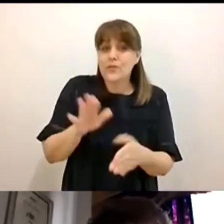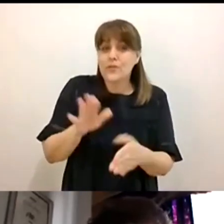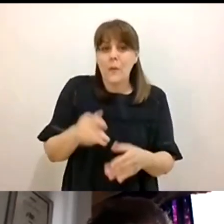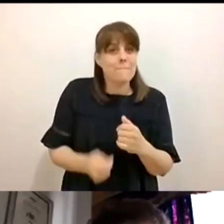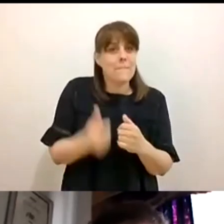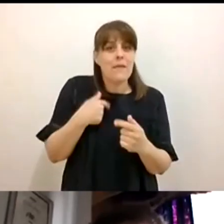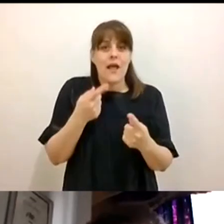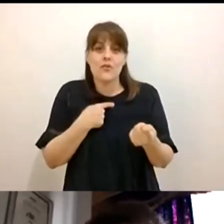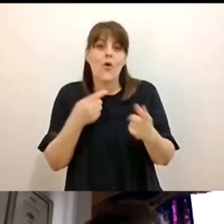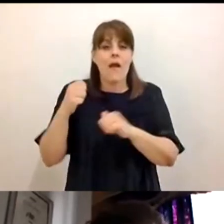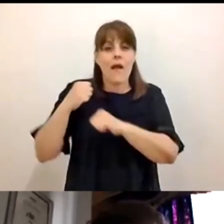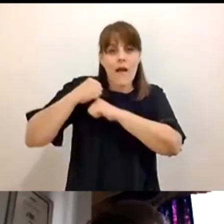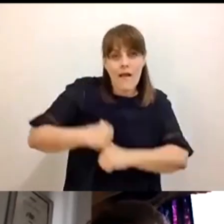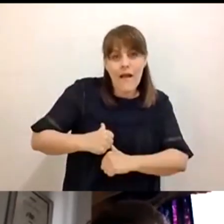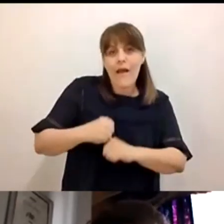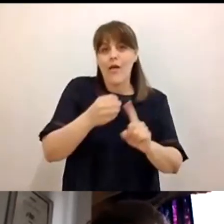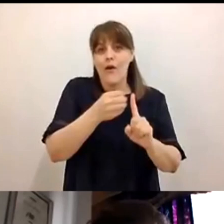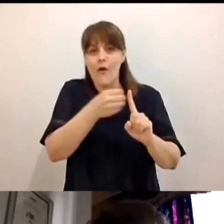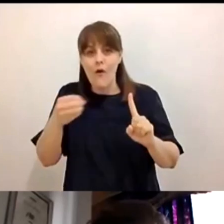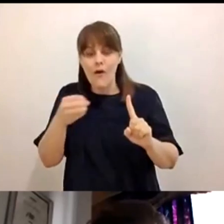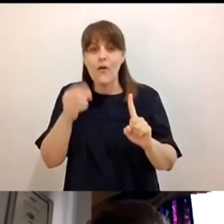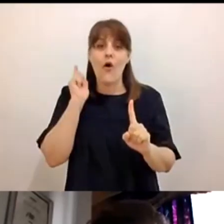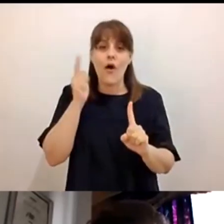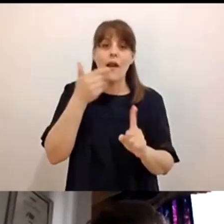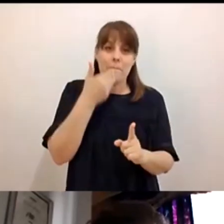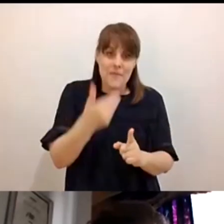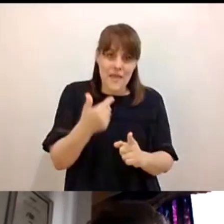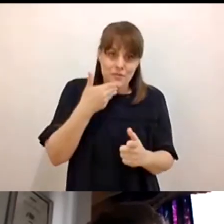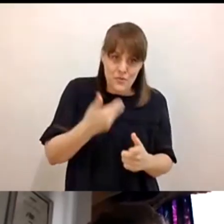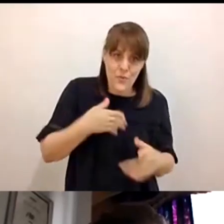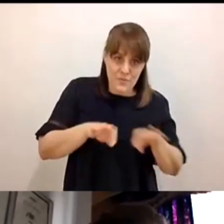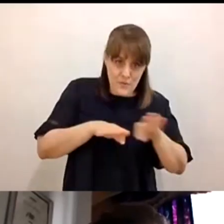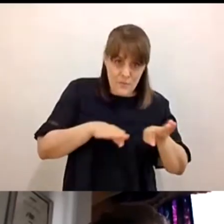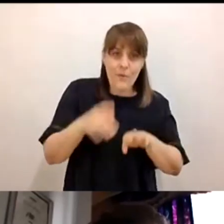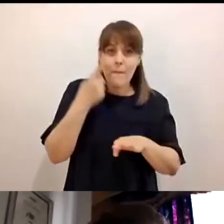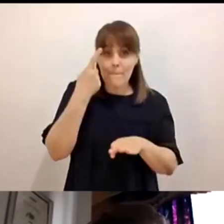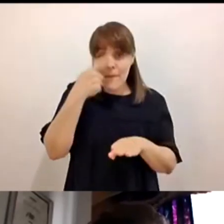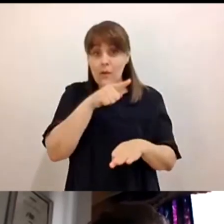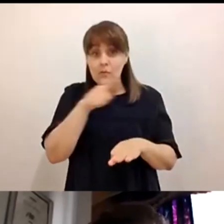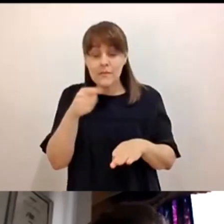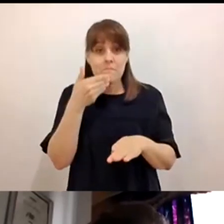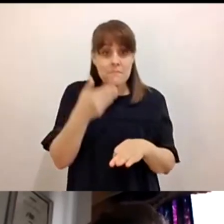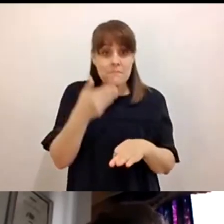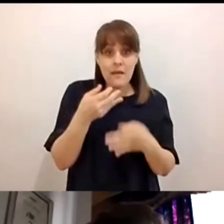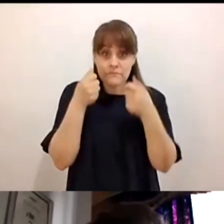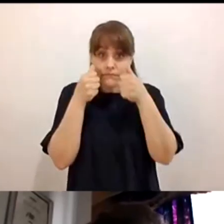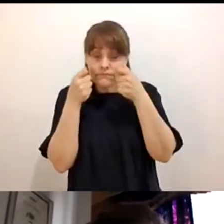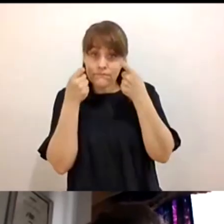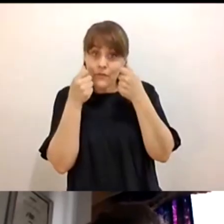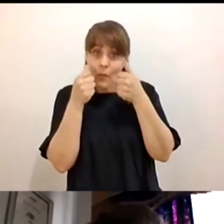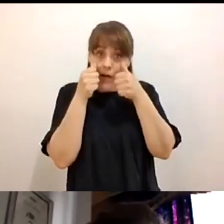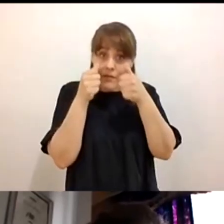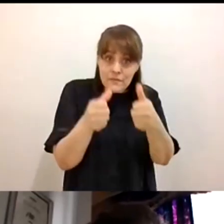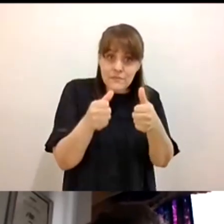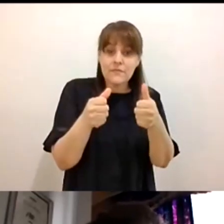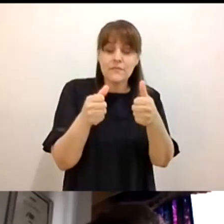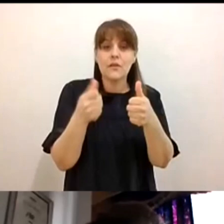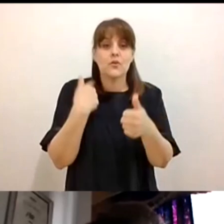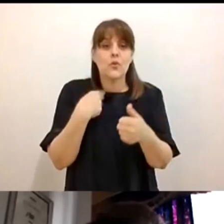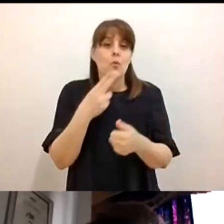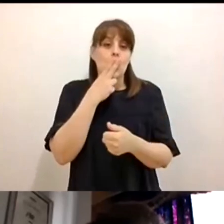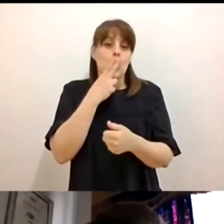que bueno no espero hacerlo bien espero que sea entretenido para todos ustedes y sobre todo útil porque vamos a hablar de un tema que creo que es esencial